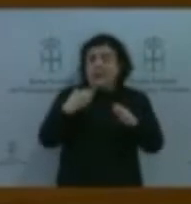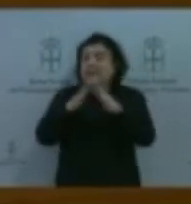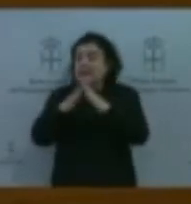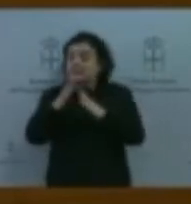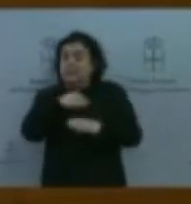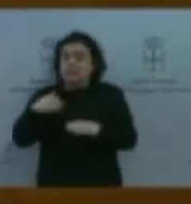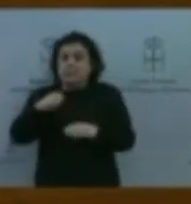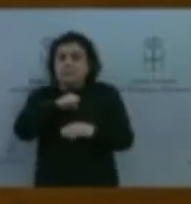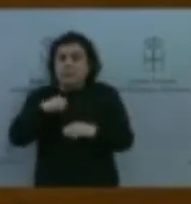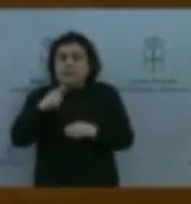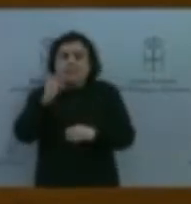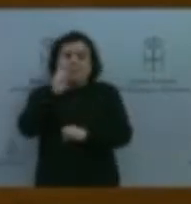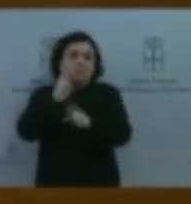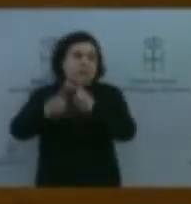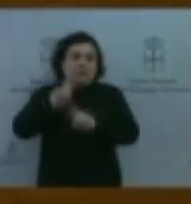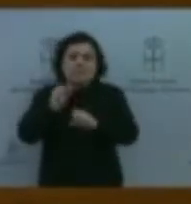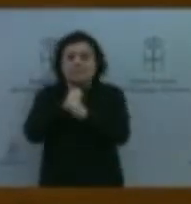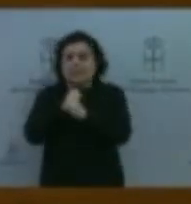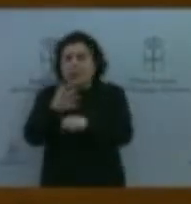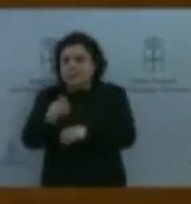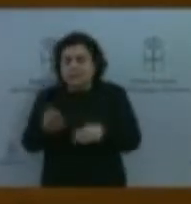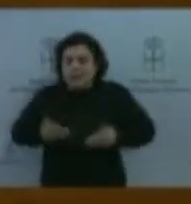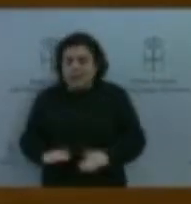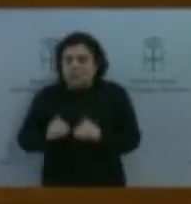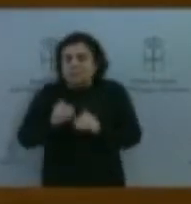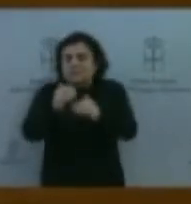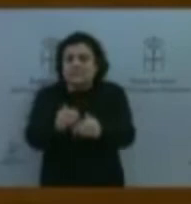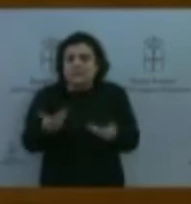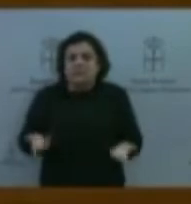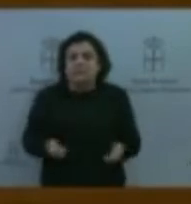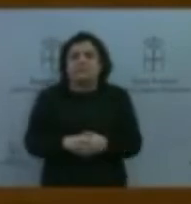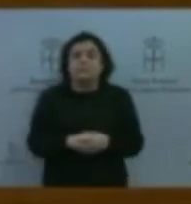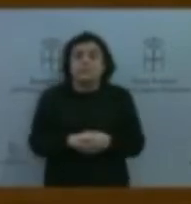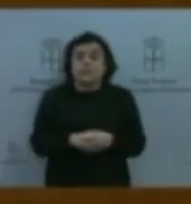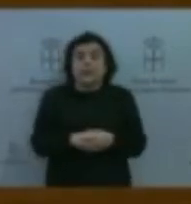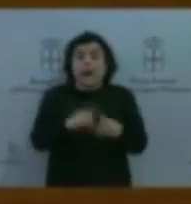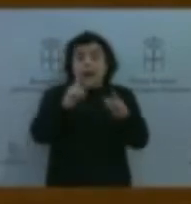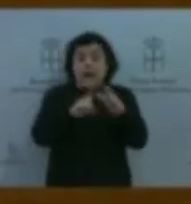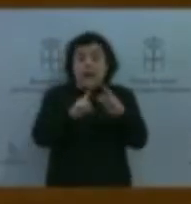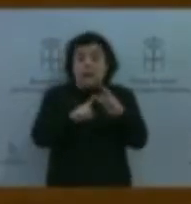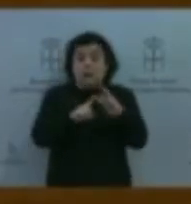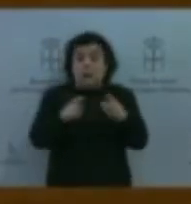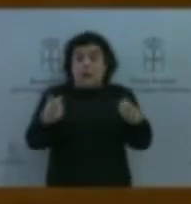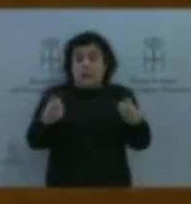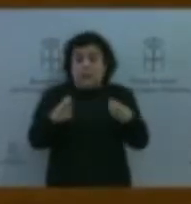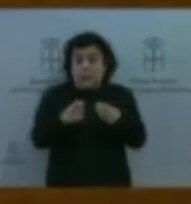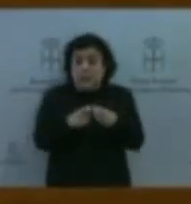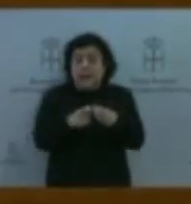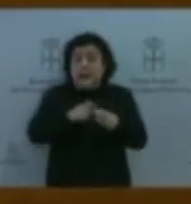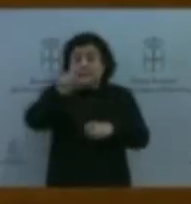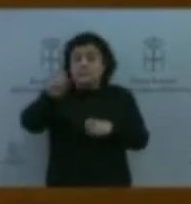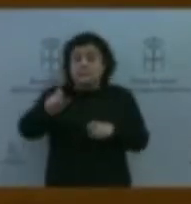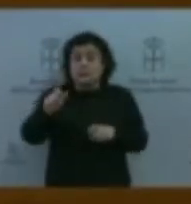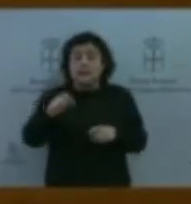Bueno, renta básica de emancipación. A la reducción de las personas desatendidas en dependencia, a la gratuidad del 0 a 3, lo hemos hablado en